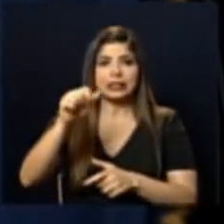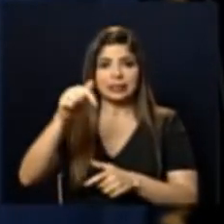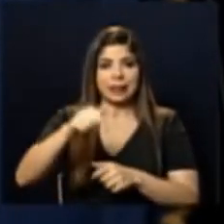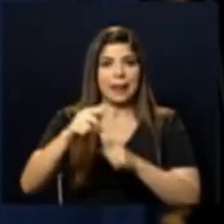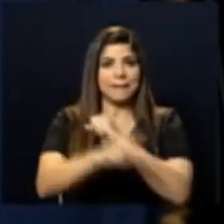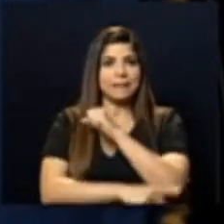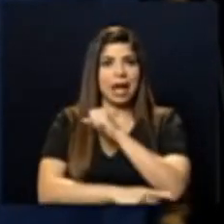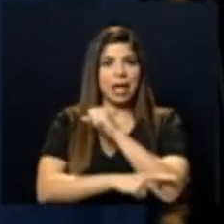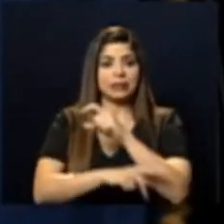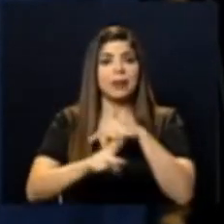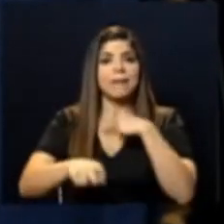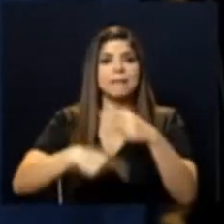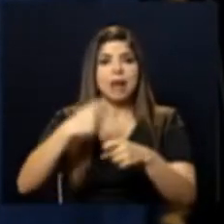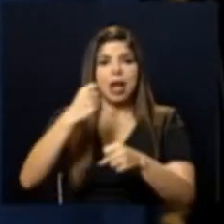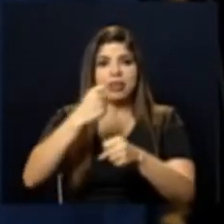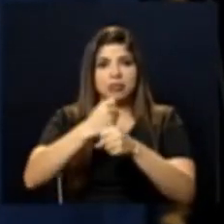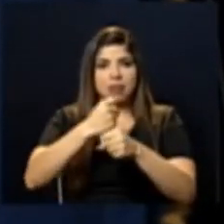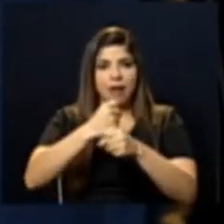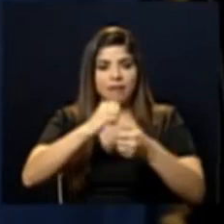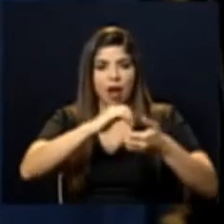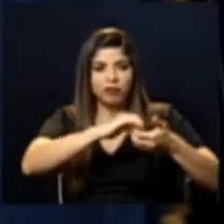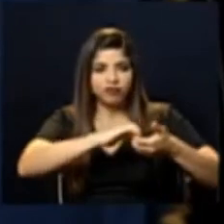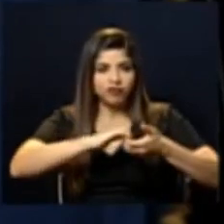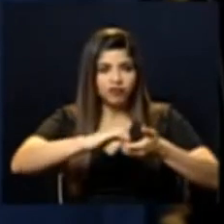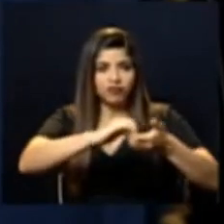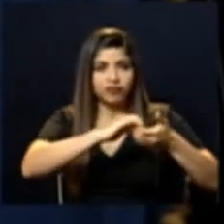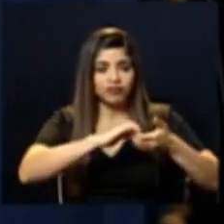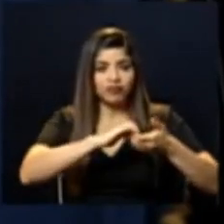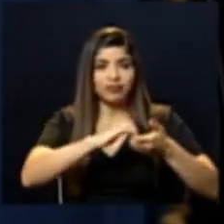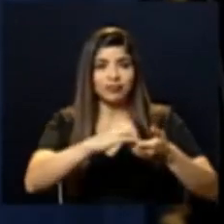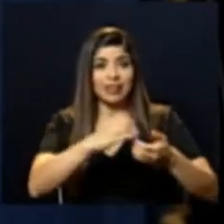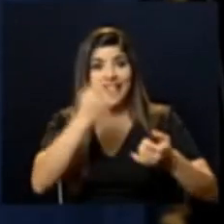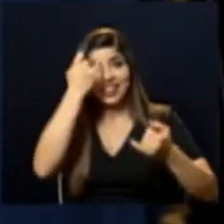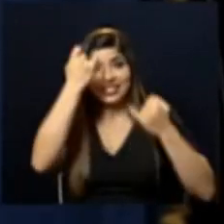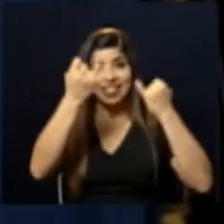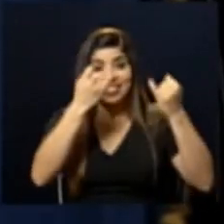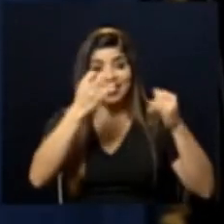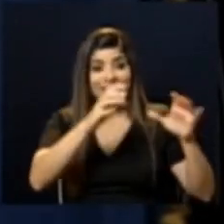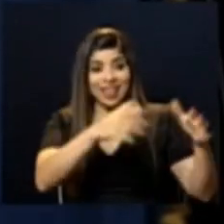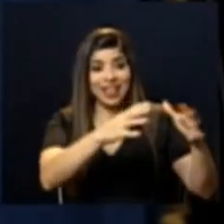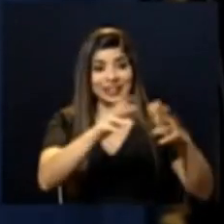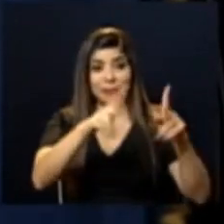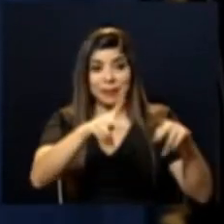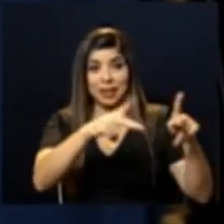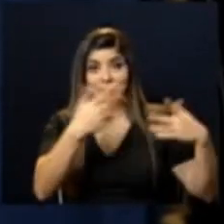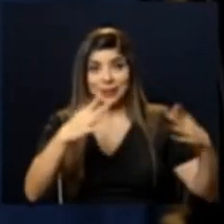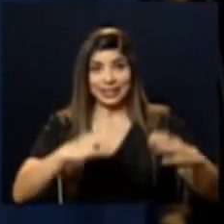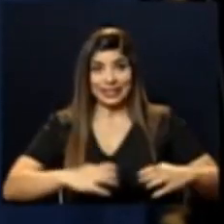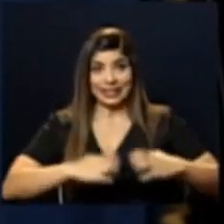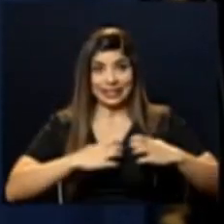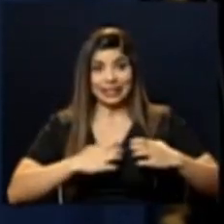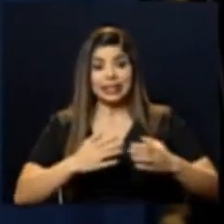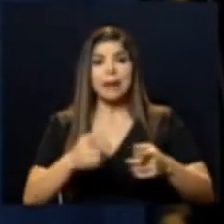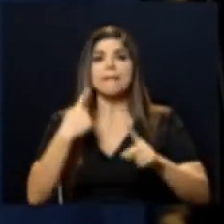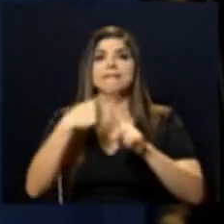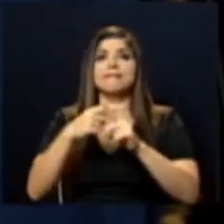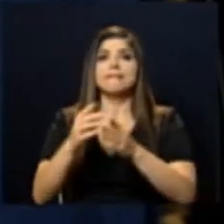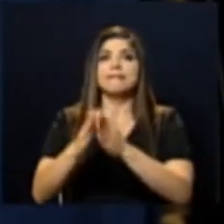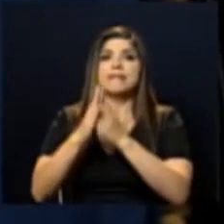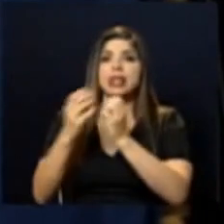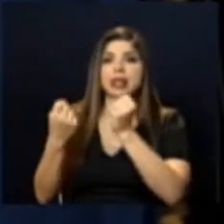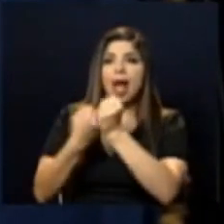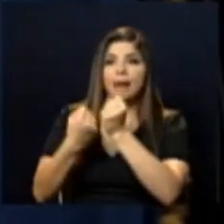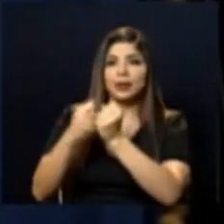eso trabajaremos colaborativamente con las iniciativas ciudadanas existentes y pidiendo apoyo a